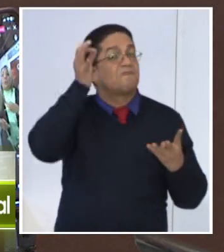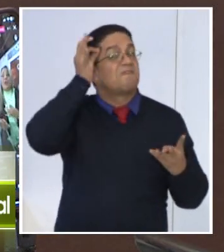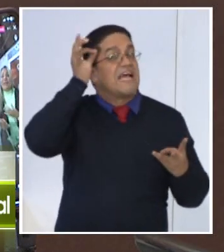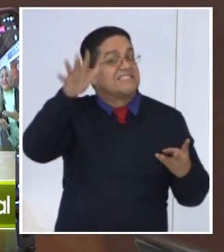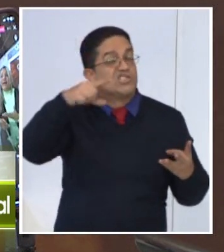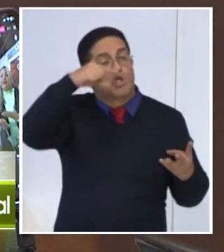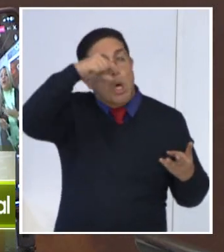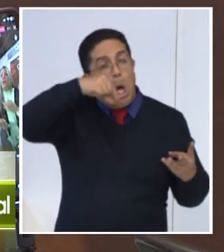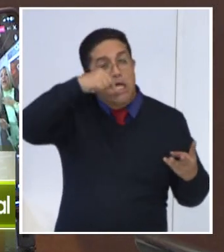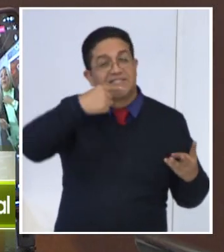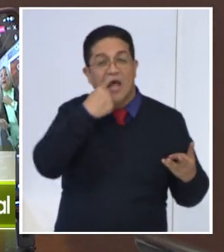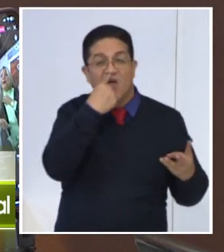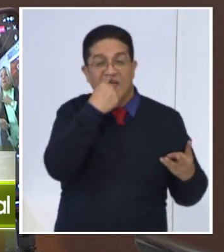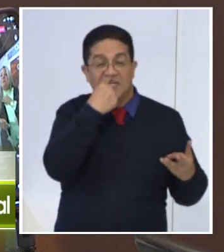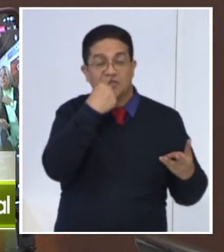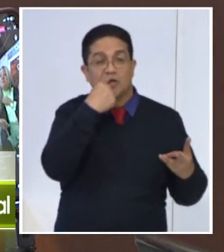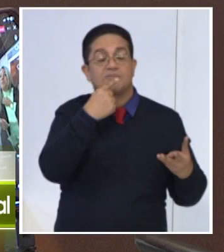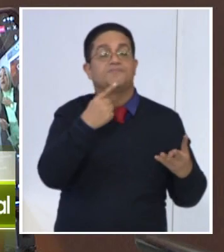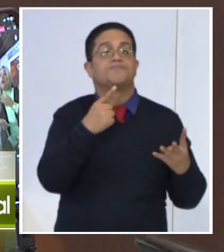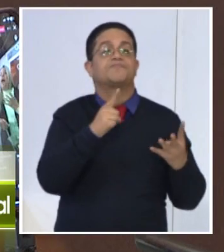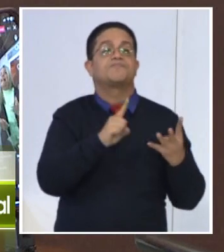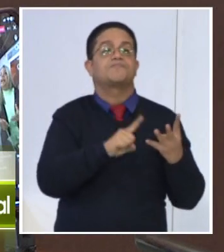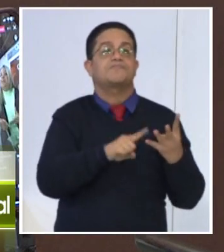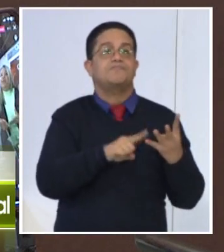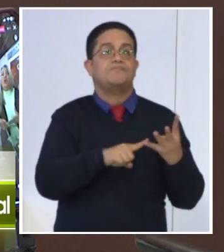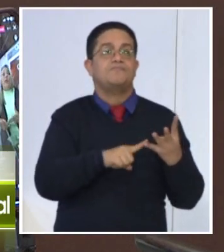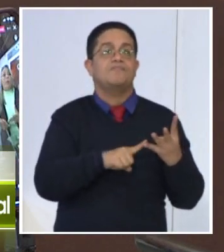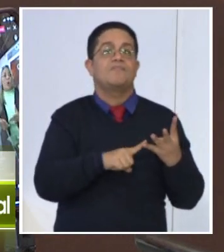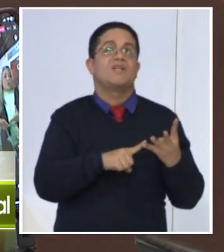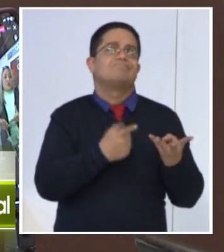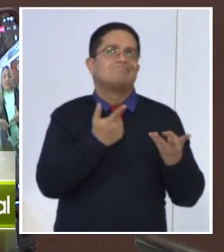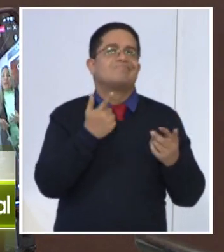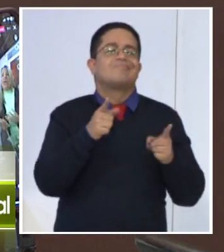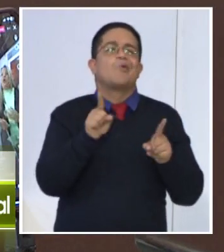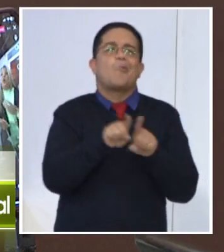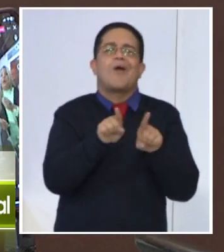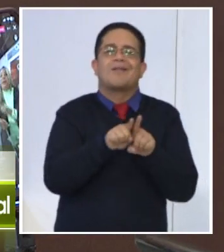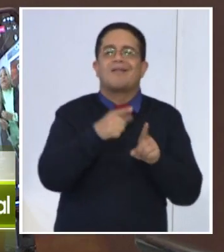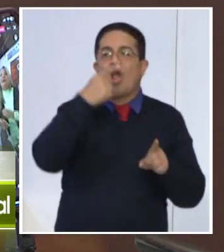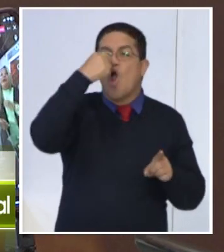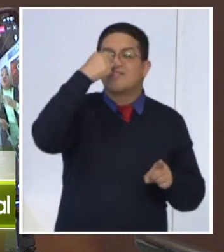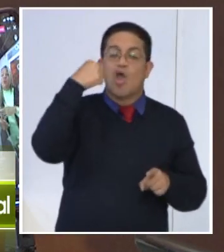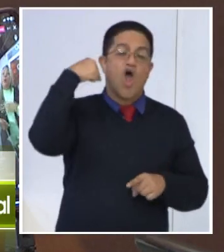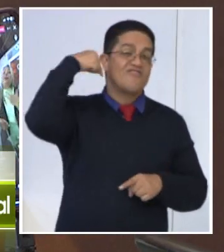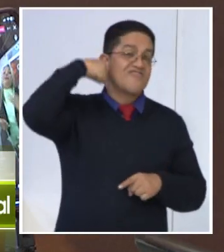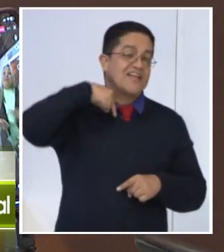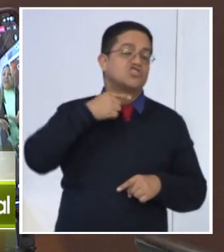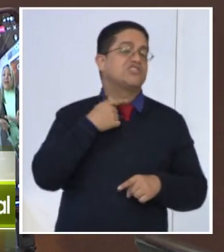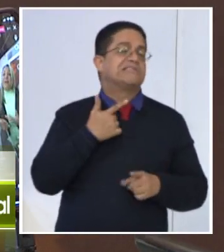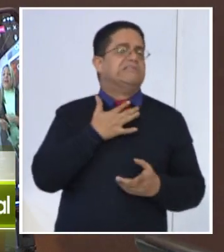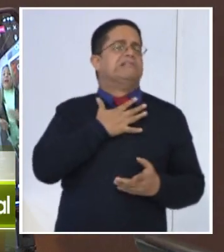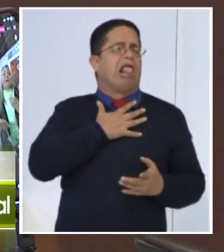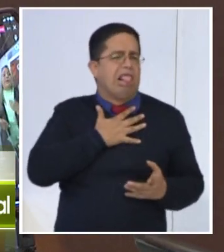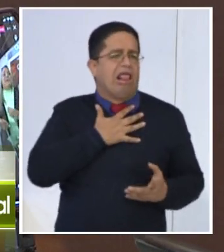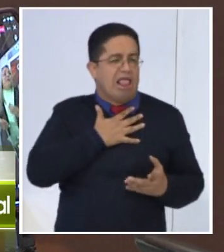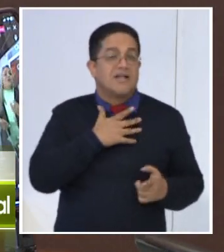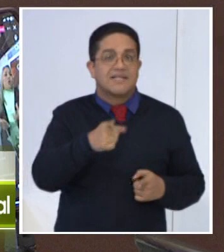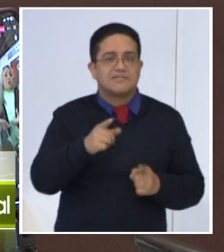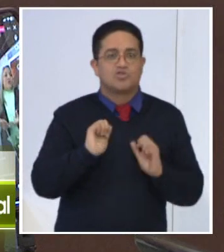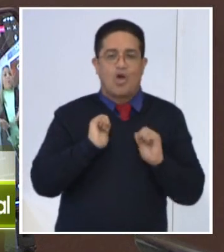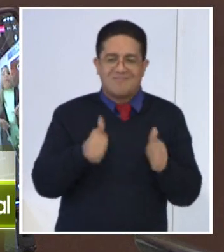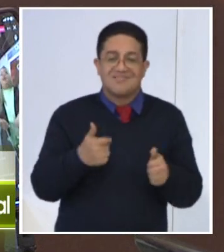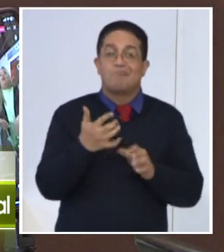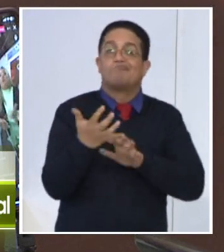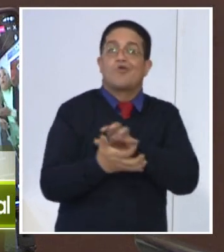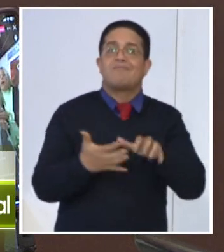goteo postnasal que nos va a llevar a los aclaramientos de la voz. Y obviamente que eso puede desencadenar crisis de